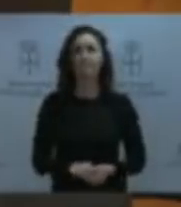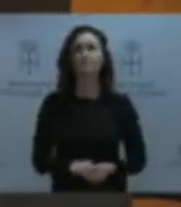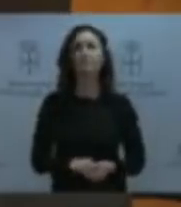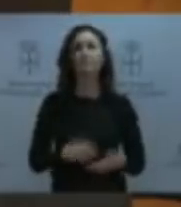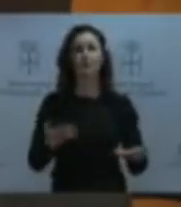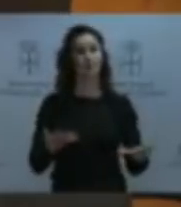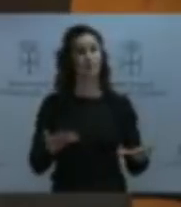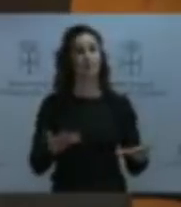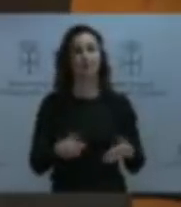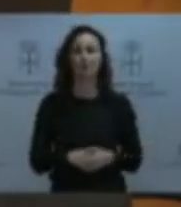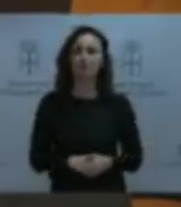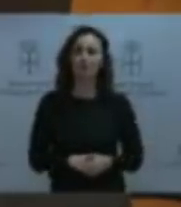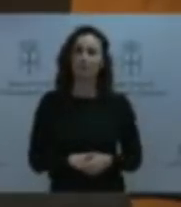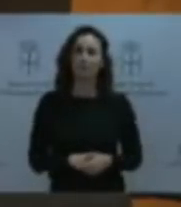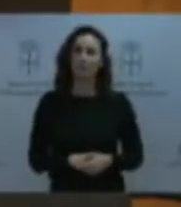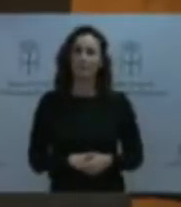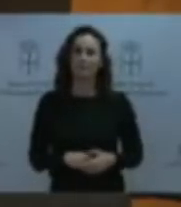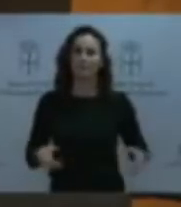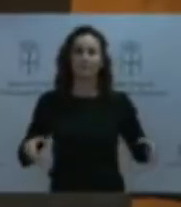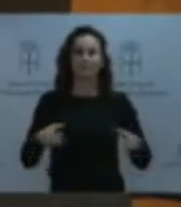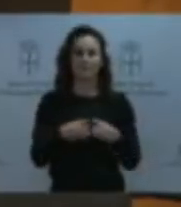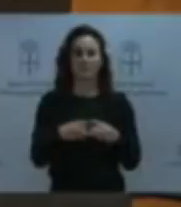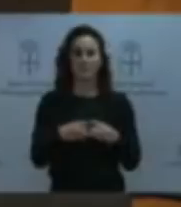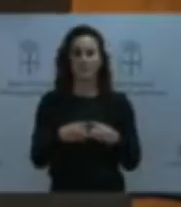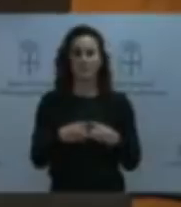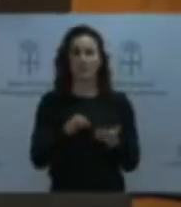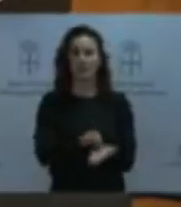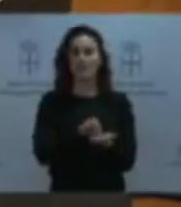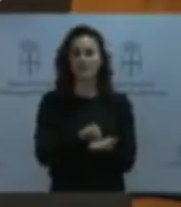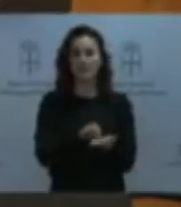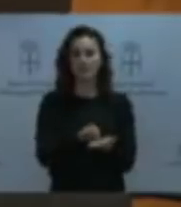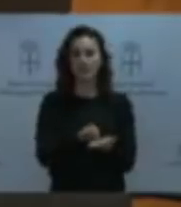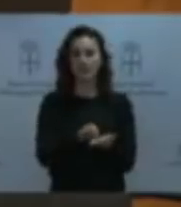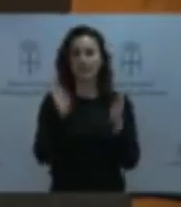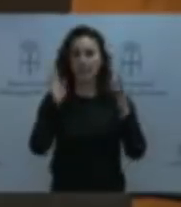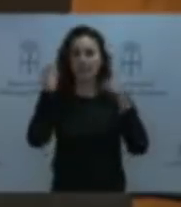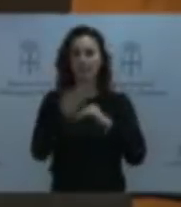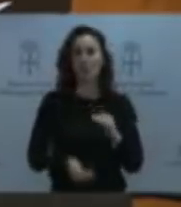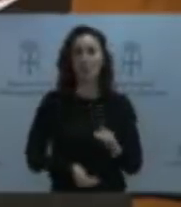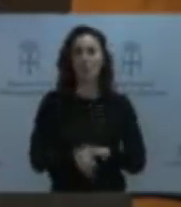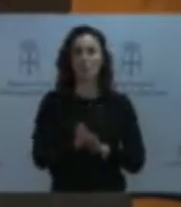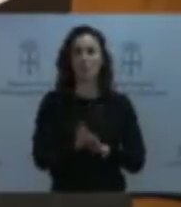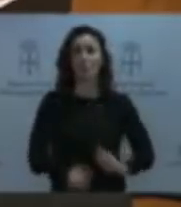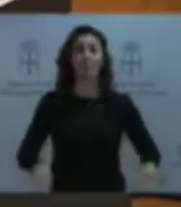colectivo que es el Servicio de Atención Continuada, que presenta, vuelvo a repetirlo, una temporalidad del